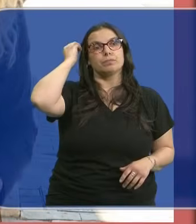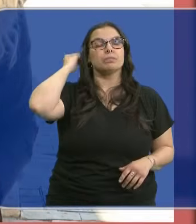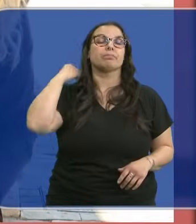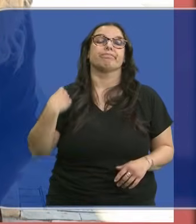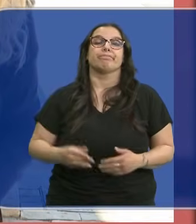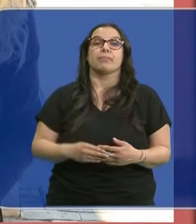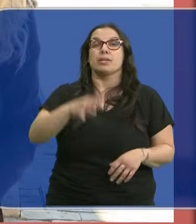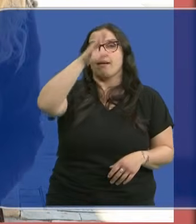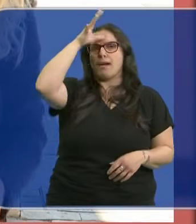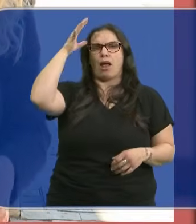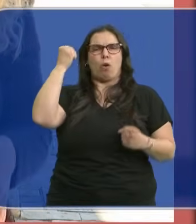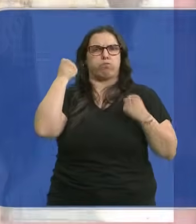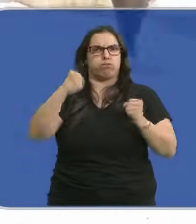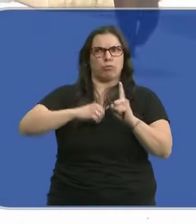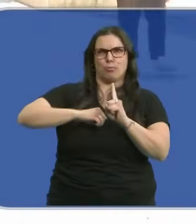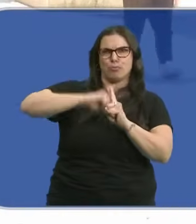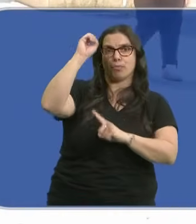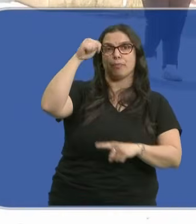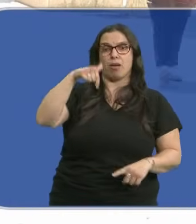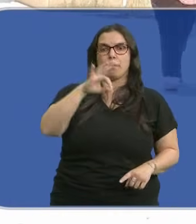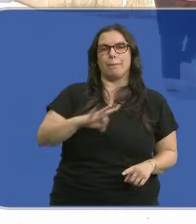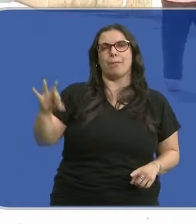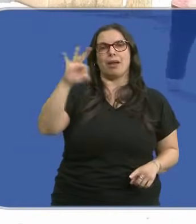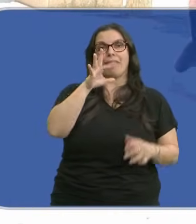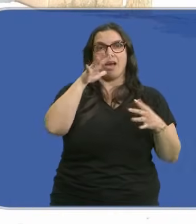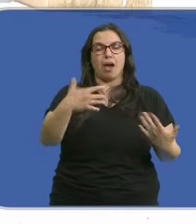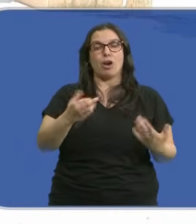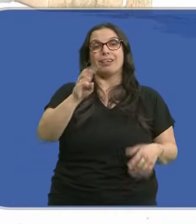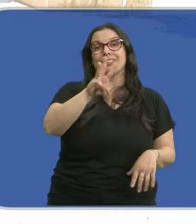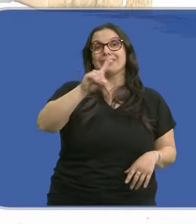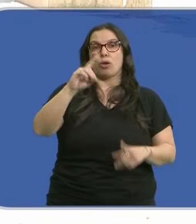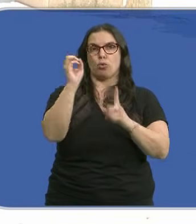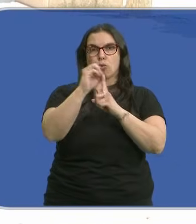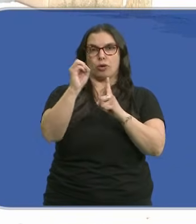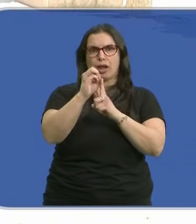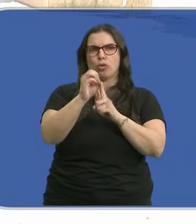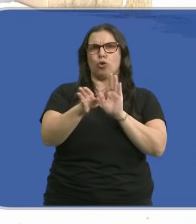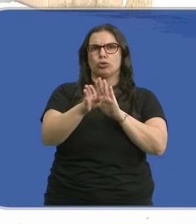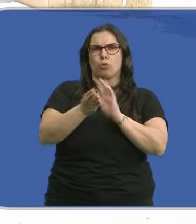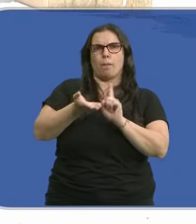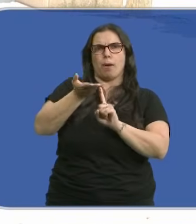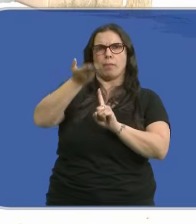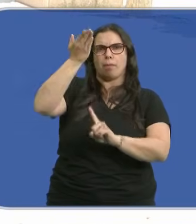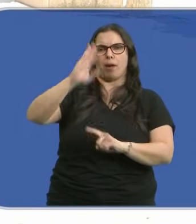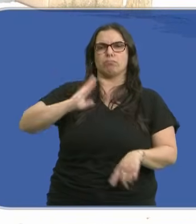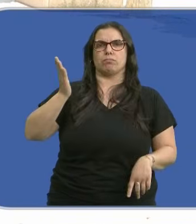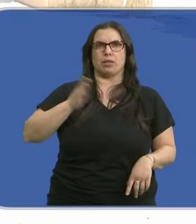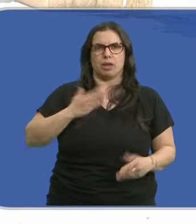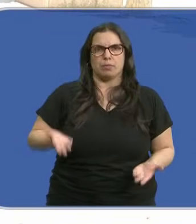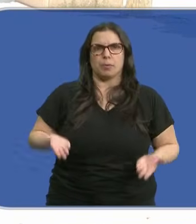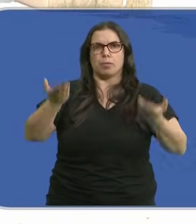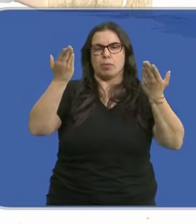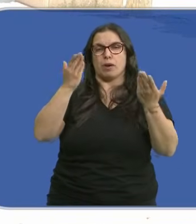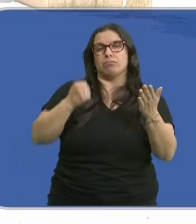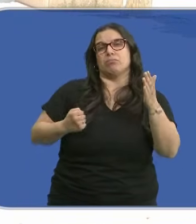El calor ha llegado con fuerza ahora mismo. En Valencia los termómetros marcan 31 grados y van a seguir subiendo de cara a mañana, cuando